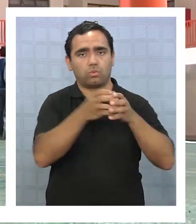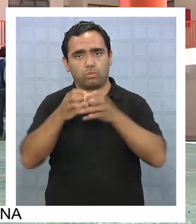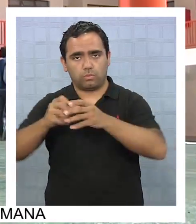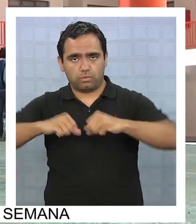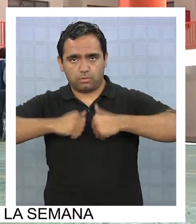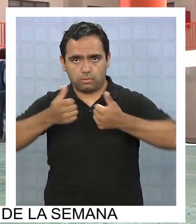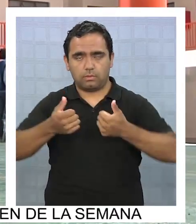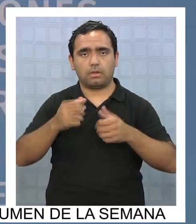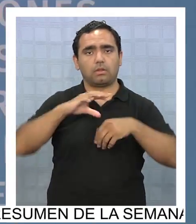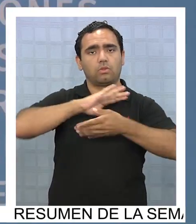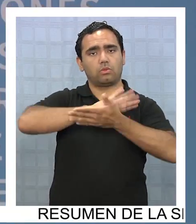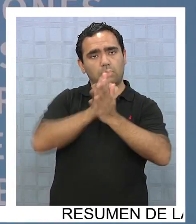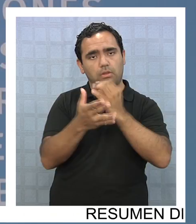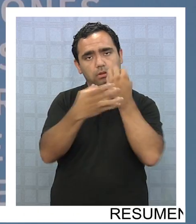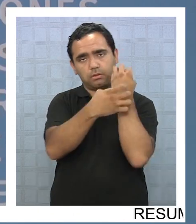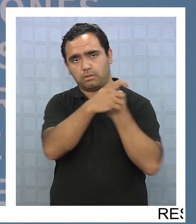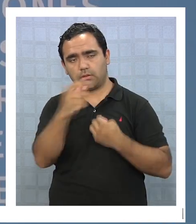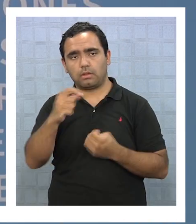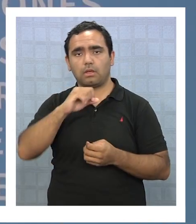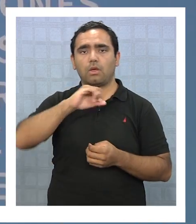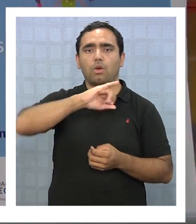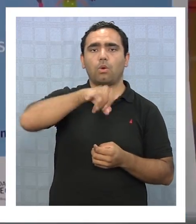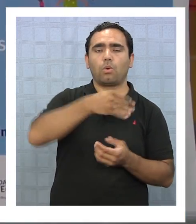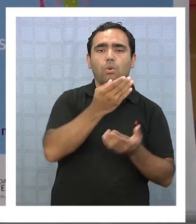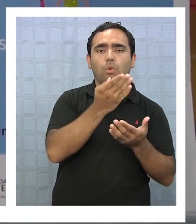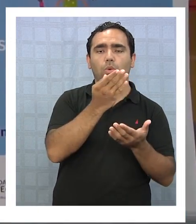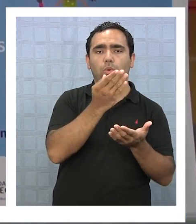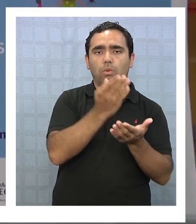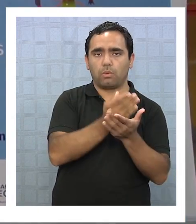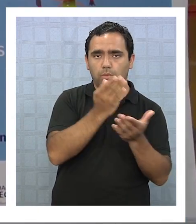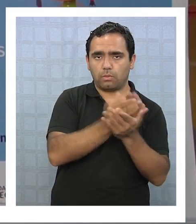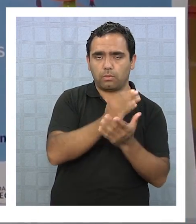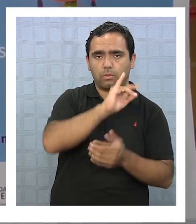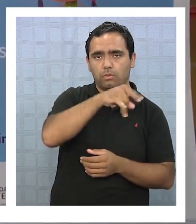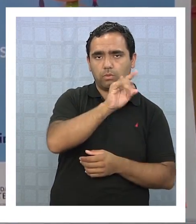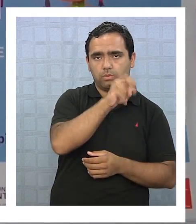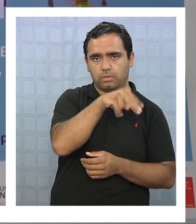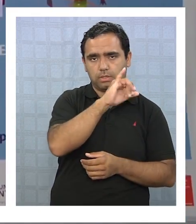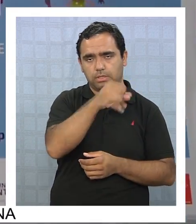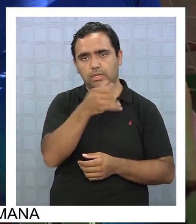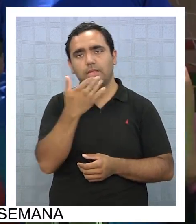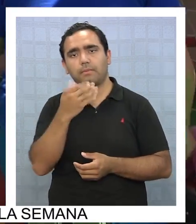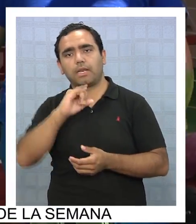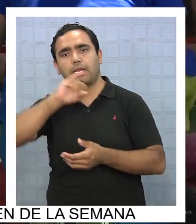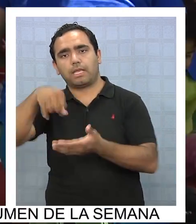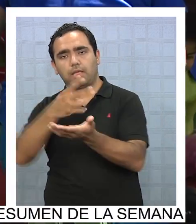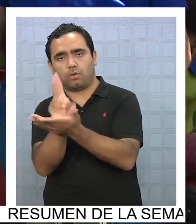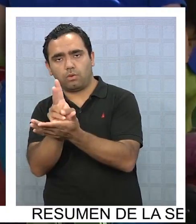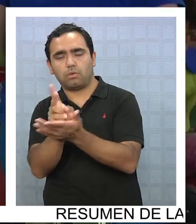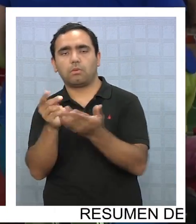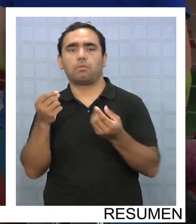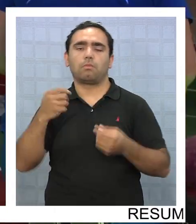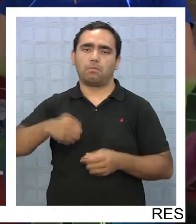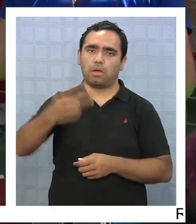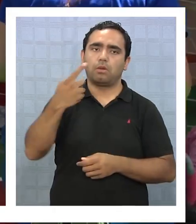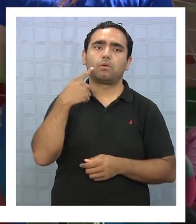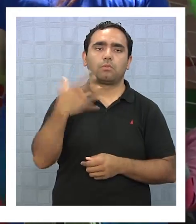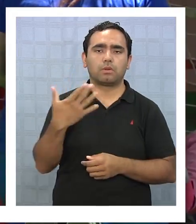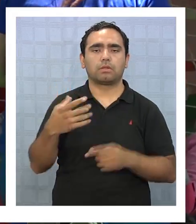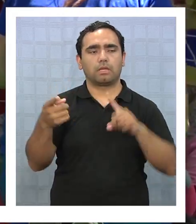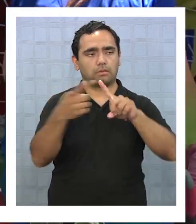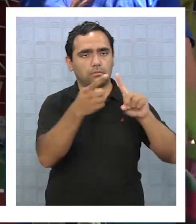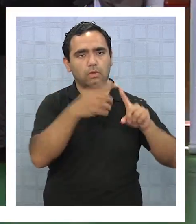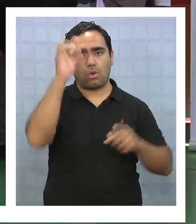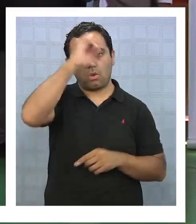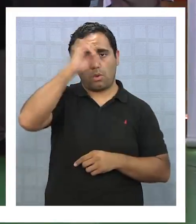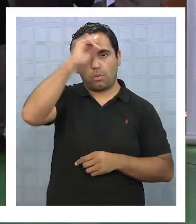toda la región. Tanto la Junji, el INJUP y profesores valoren esta instancia de fomento a la participación ciudadana pues además de formarse una